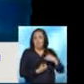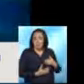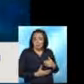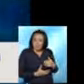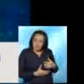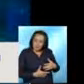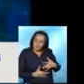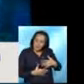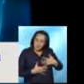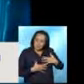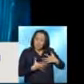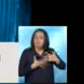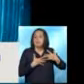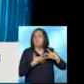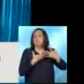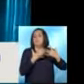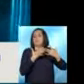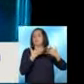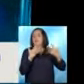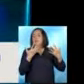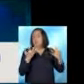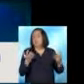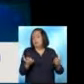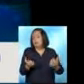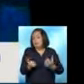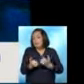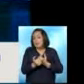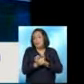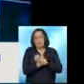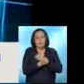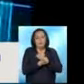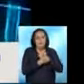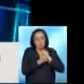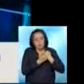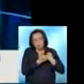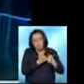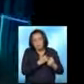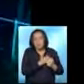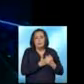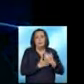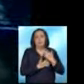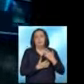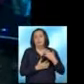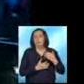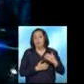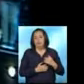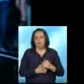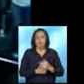el calor que me brindabas, el amor y la pasión.